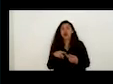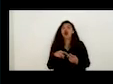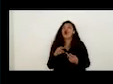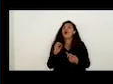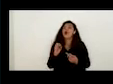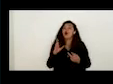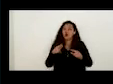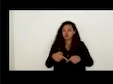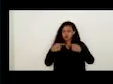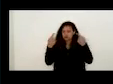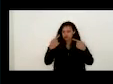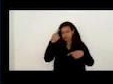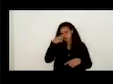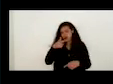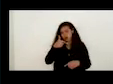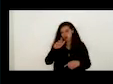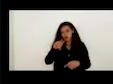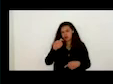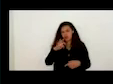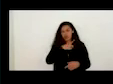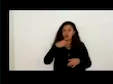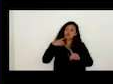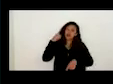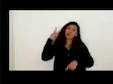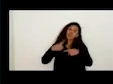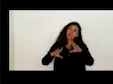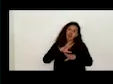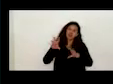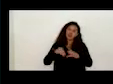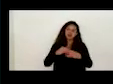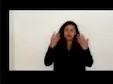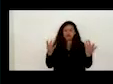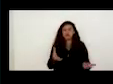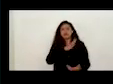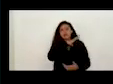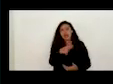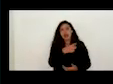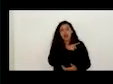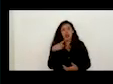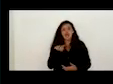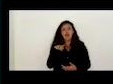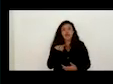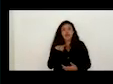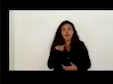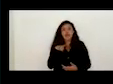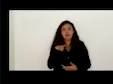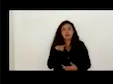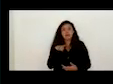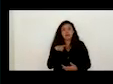alergia como tal al gluten, se tendría que quitar por completo. Generalmente se tendría que,